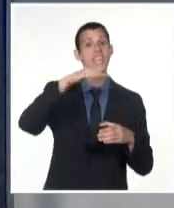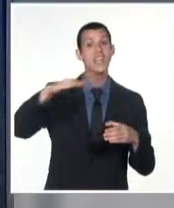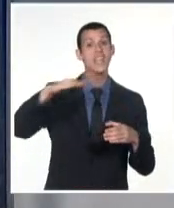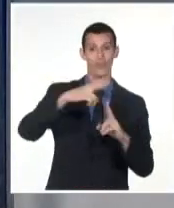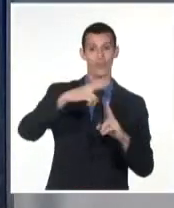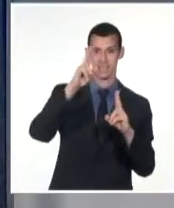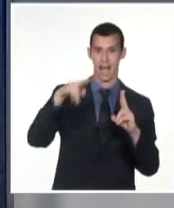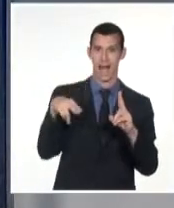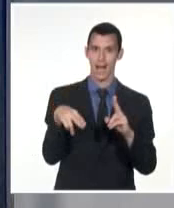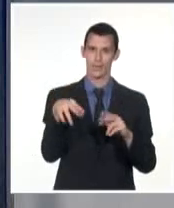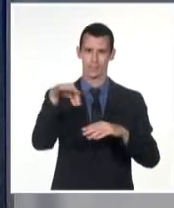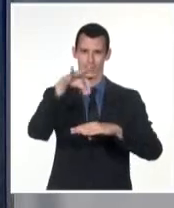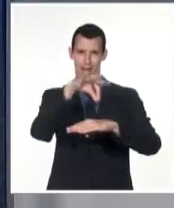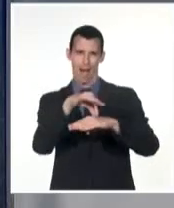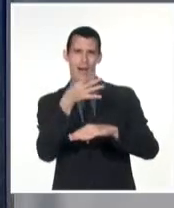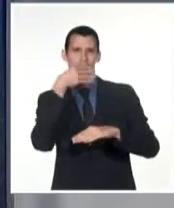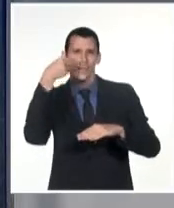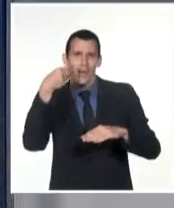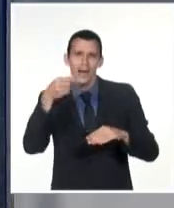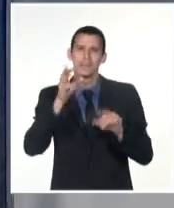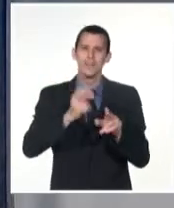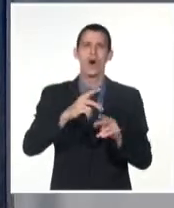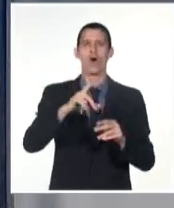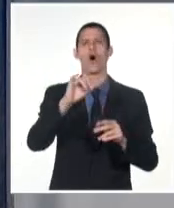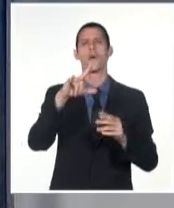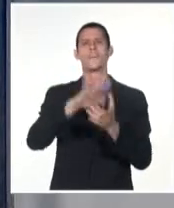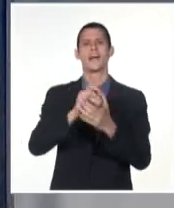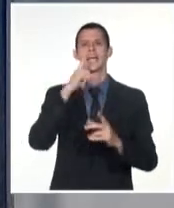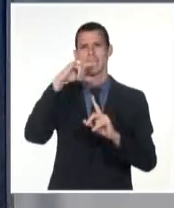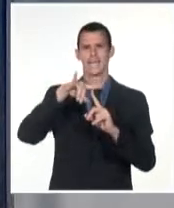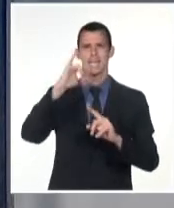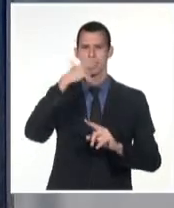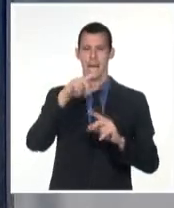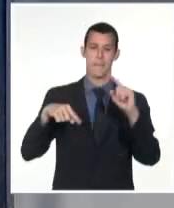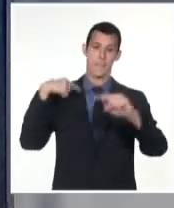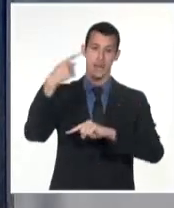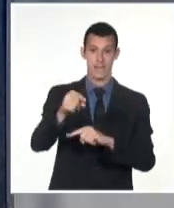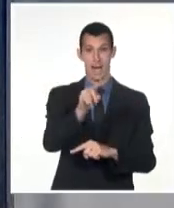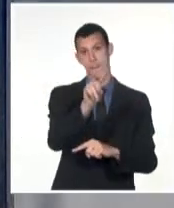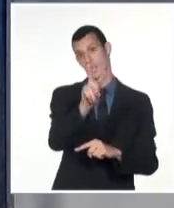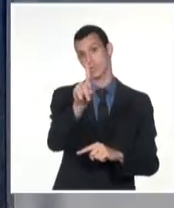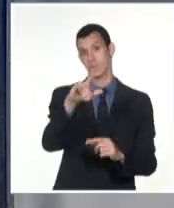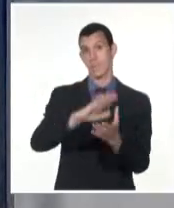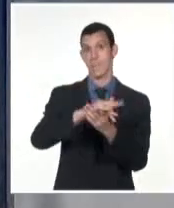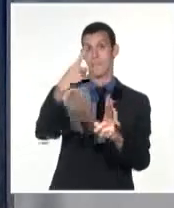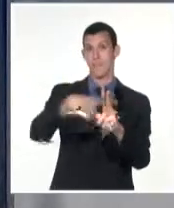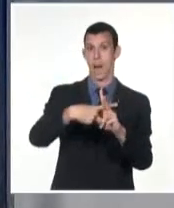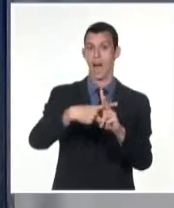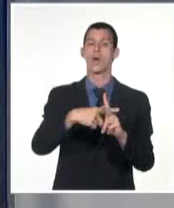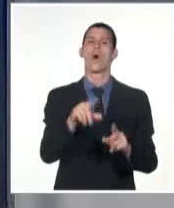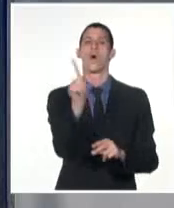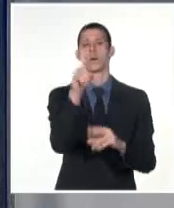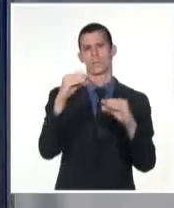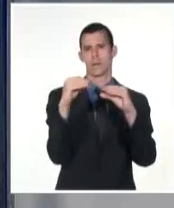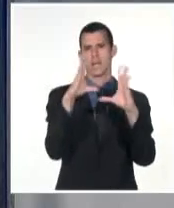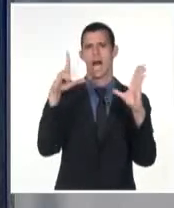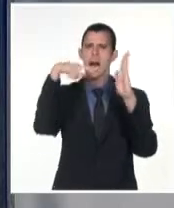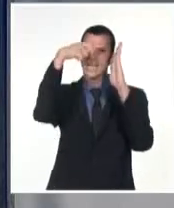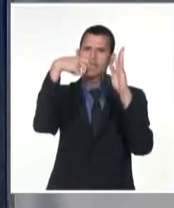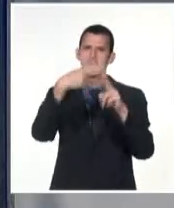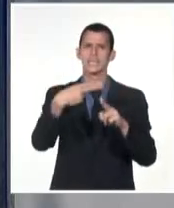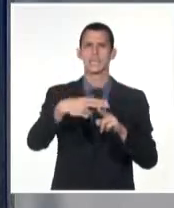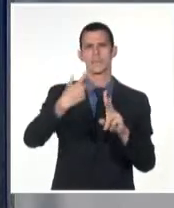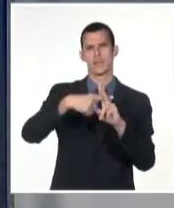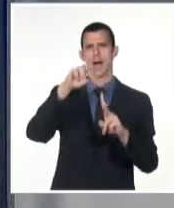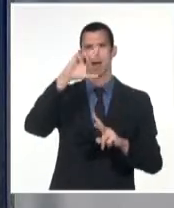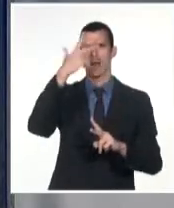en función única con la obra Meñique mañana domingo 21 de mayo a las 11 de la mañana en el Cine Yara. La presentación rinde homenaje